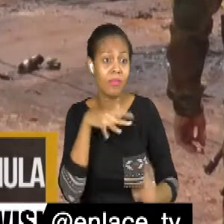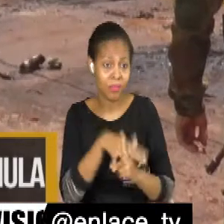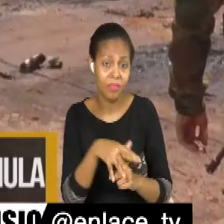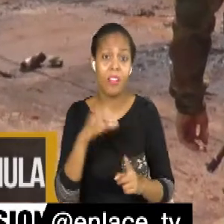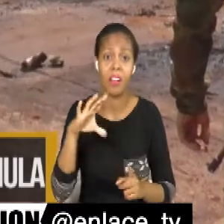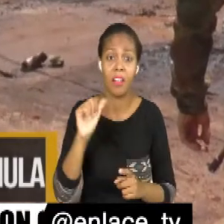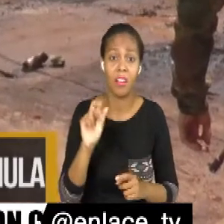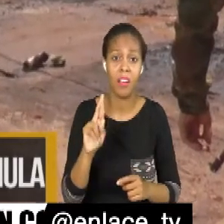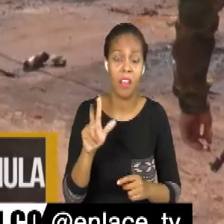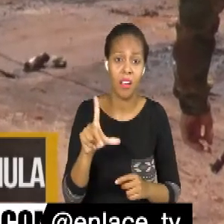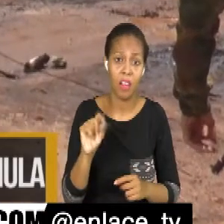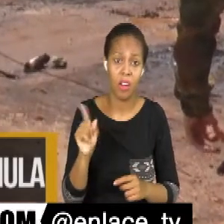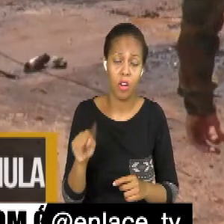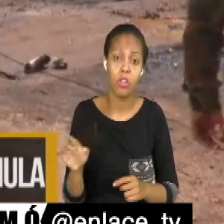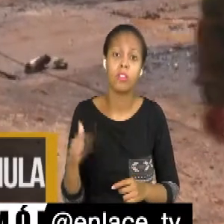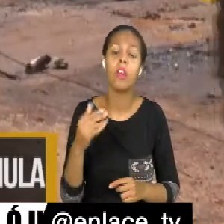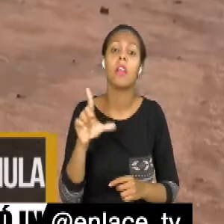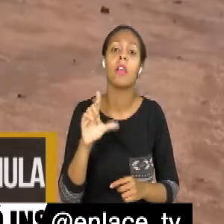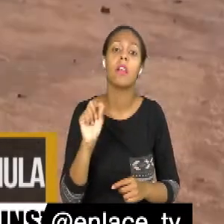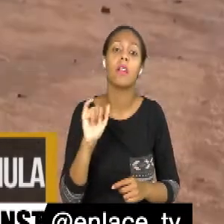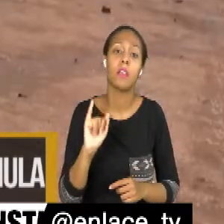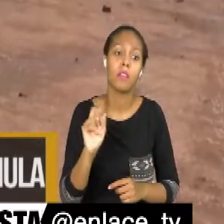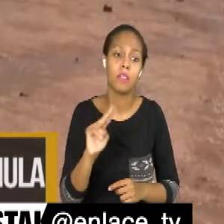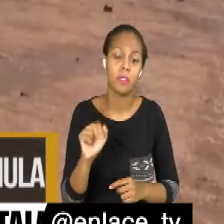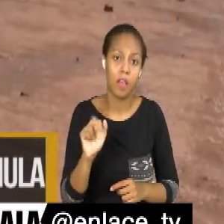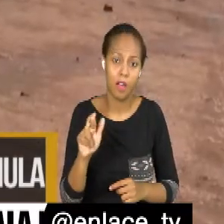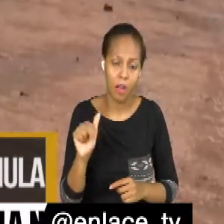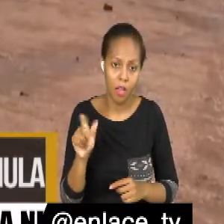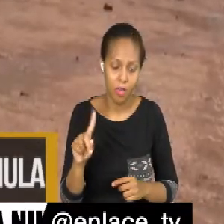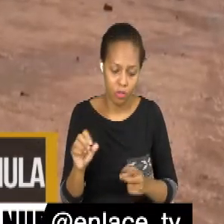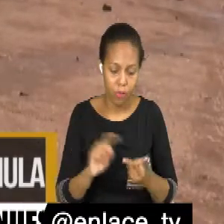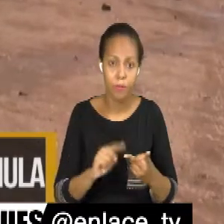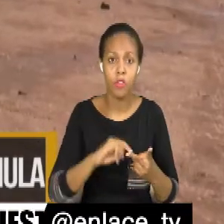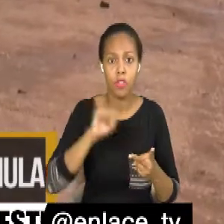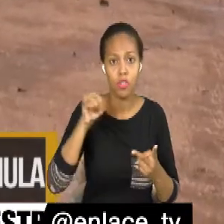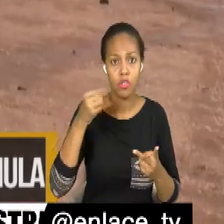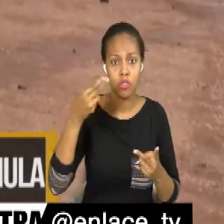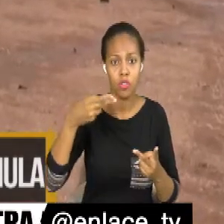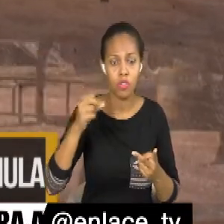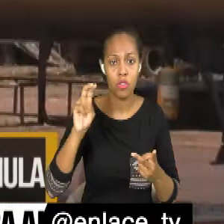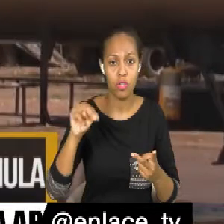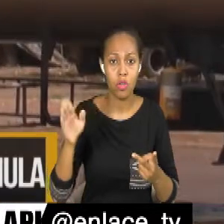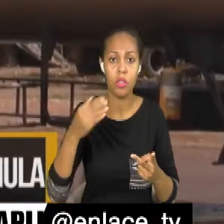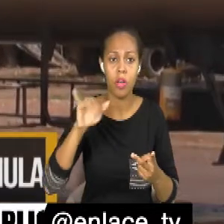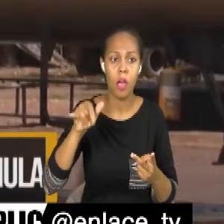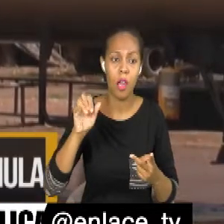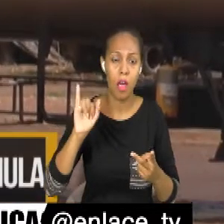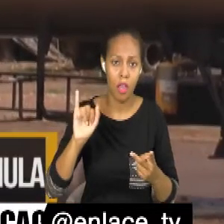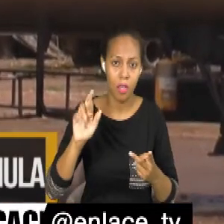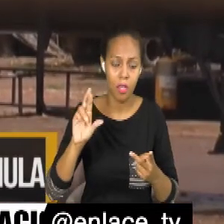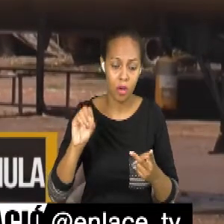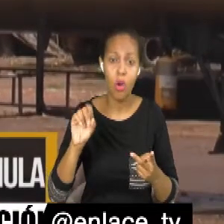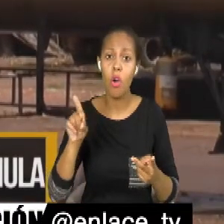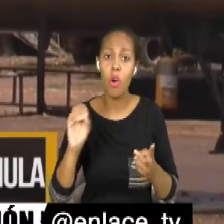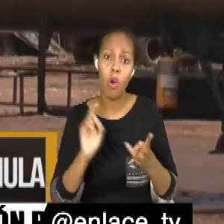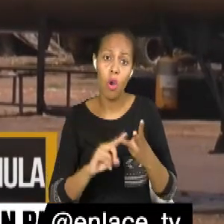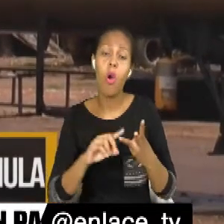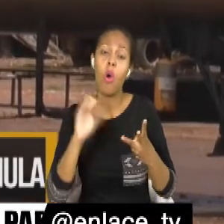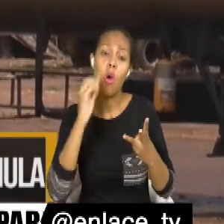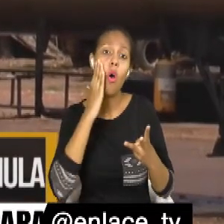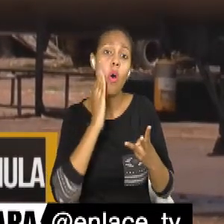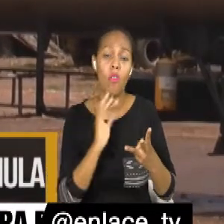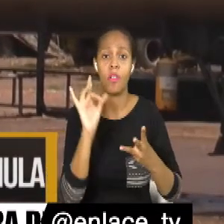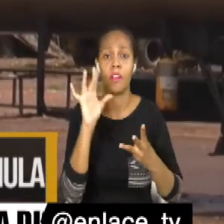Carlos Lizarazo, de 52 años, John Jairo Pérez, de 50 años, y un menor de 15 años de edad, que se recuperan